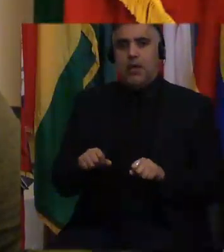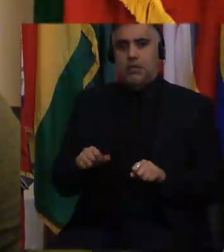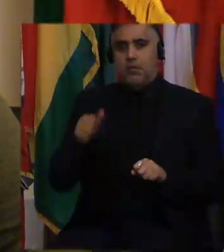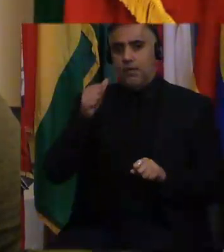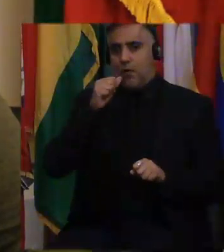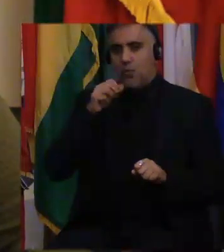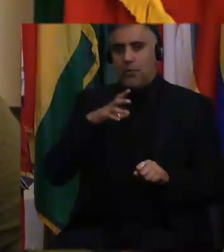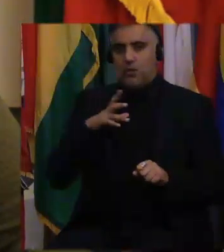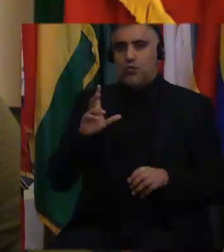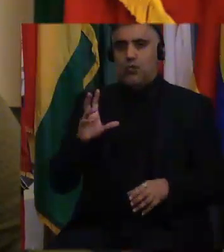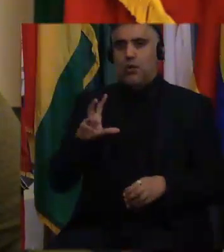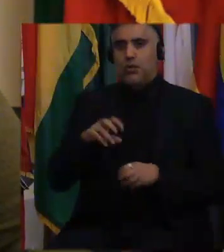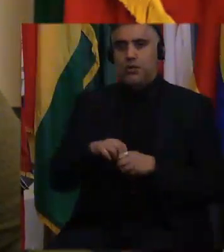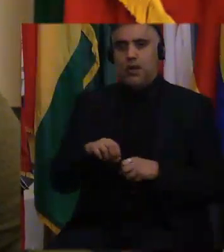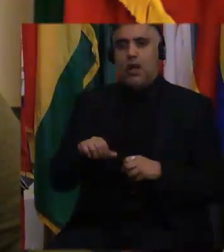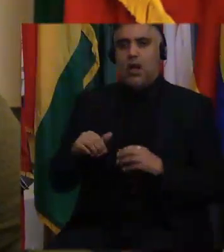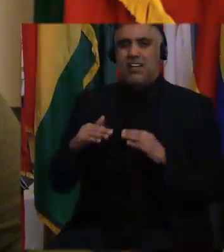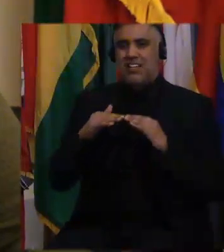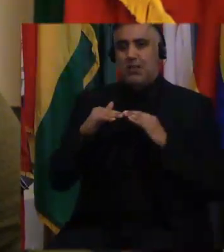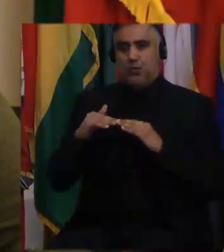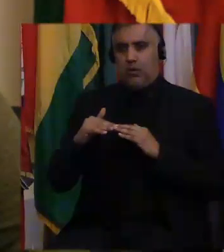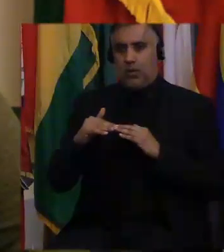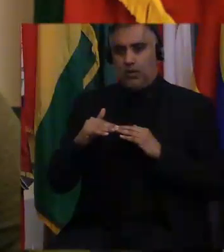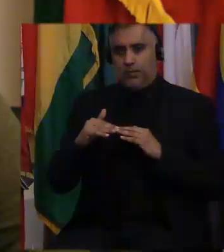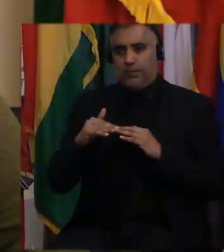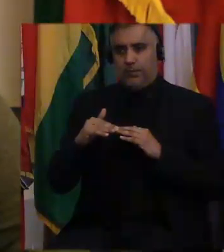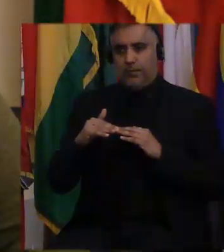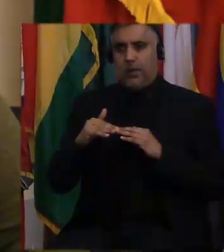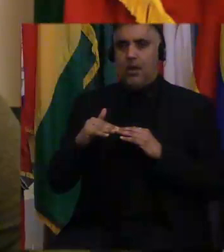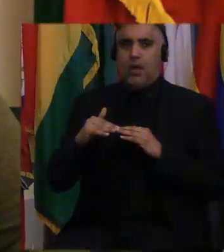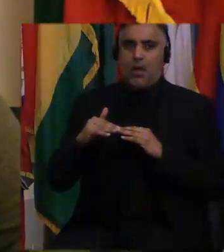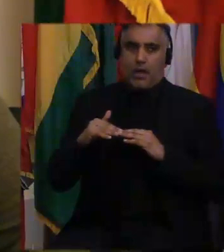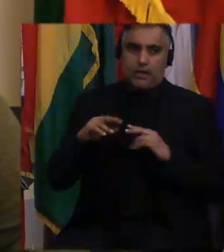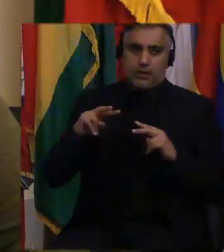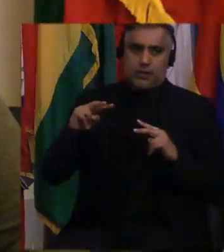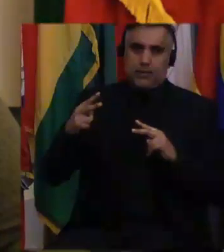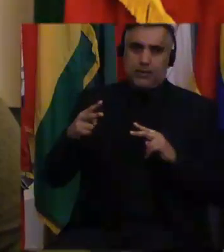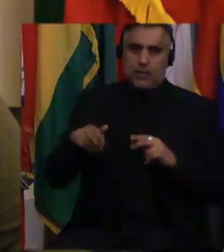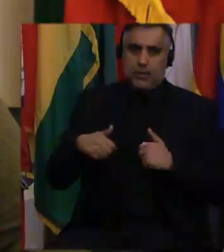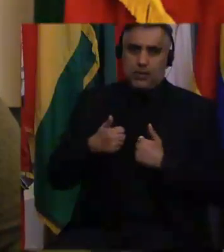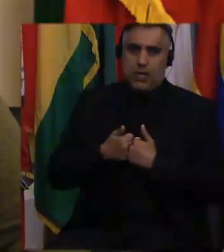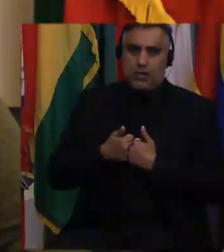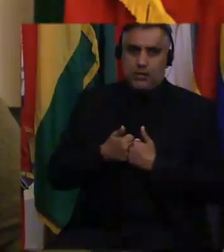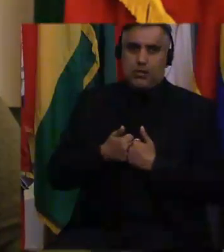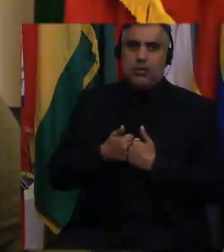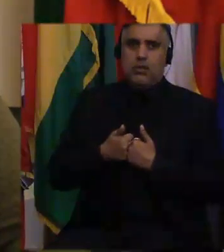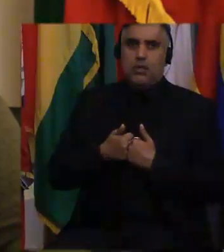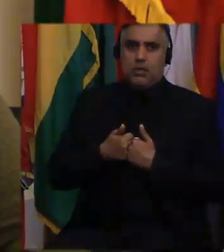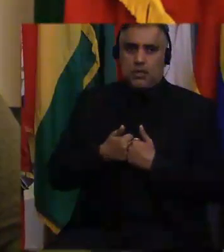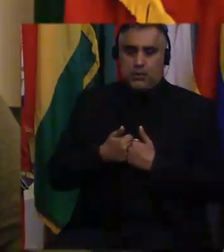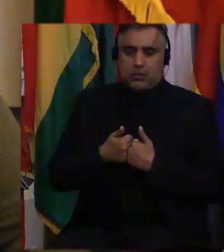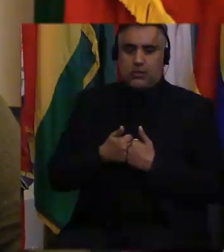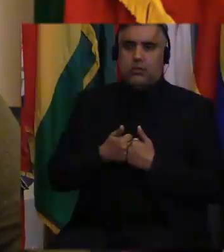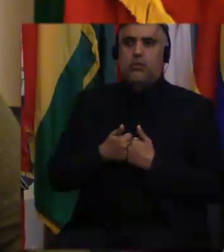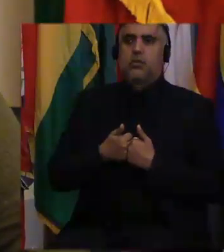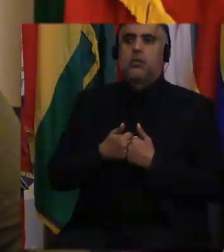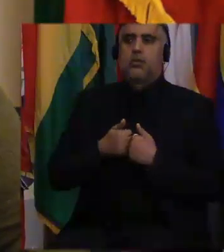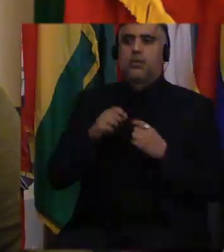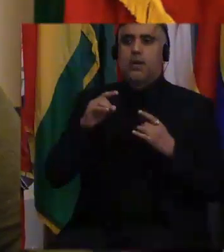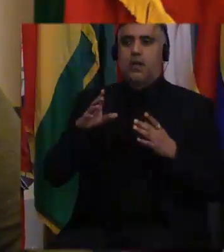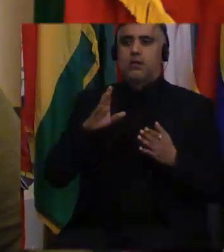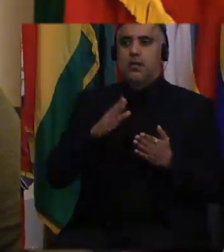el siguiente desafío es, bueno, atender a la problemática de la violencia contra las mujeres en los espacios públicos y en los